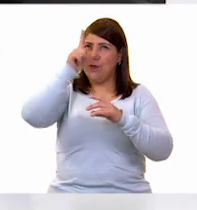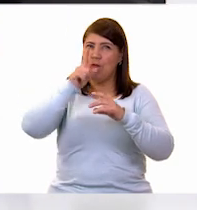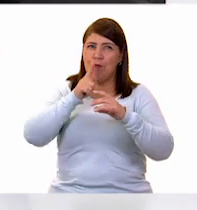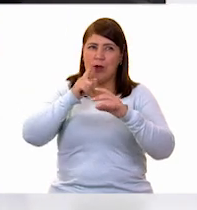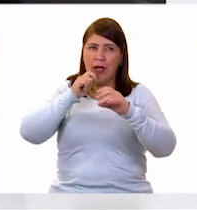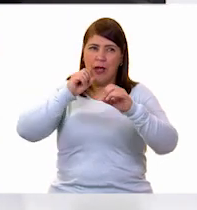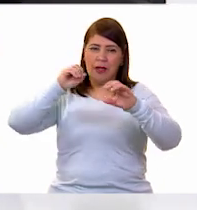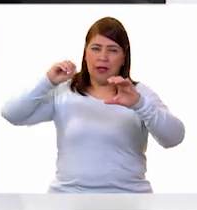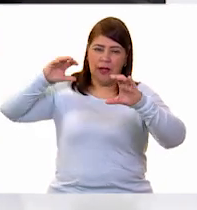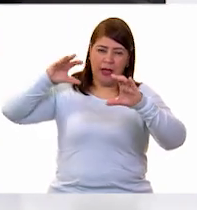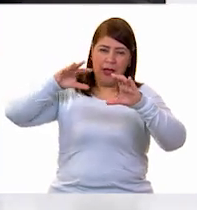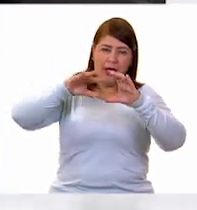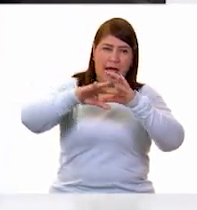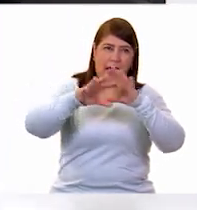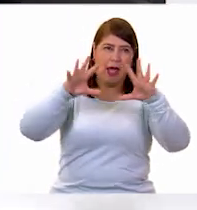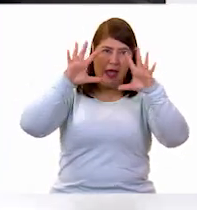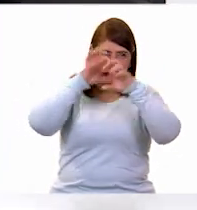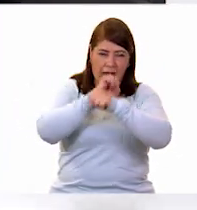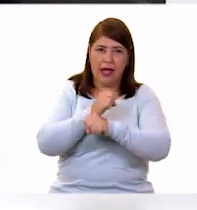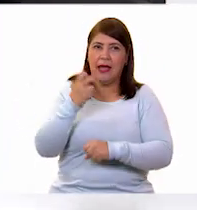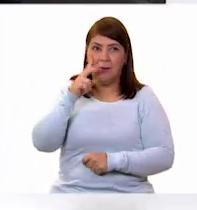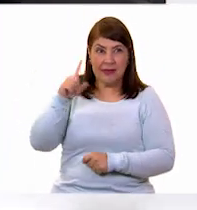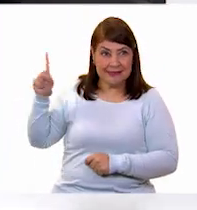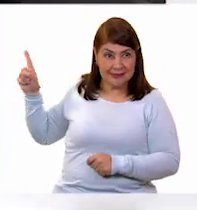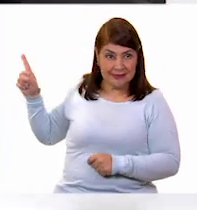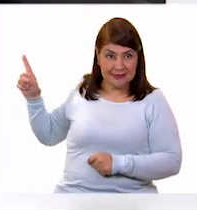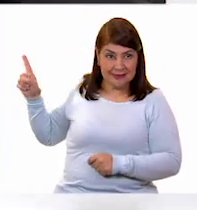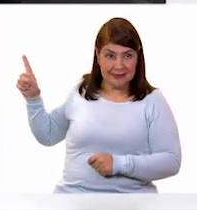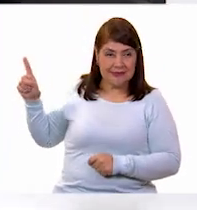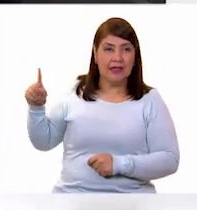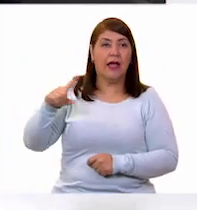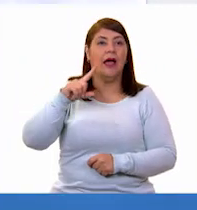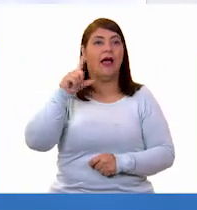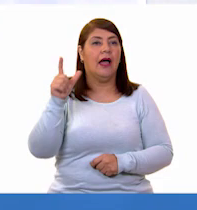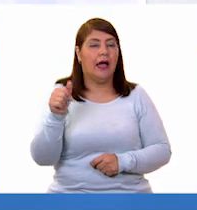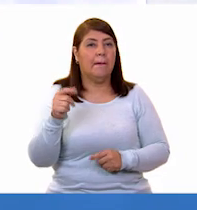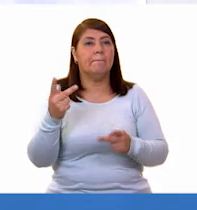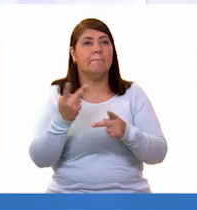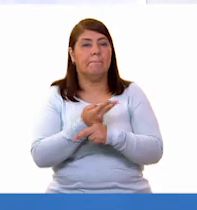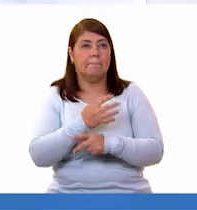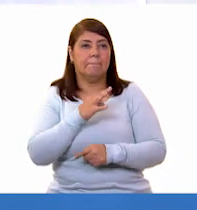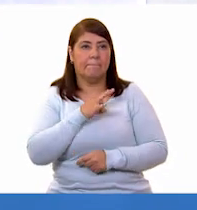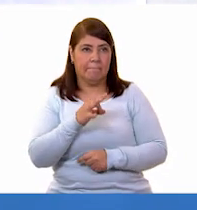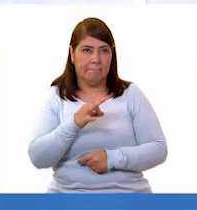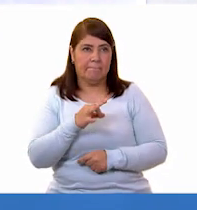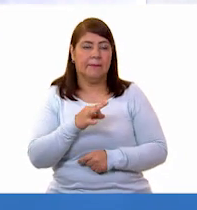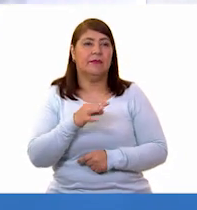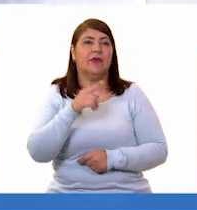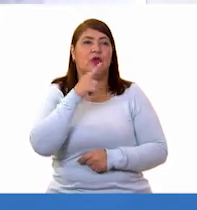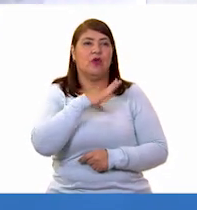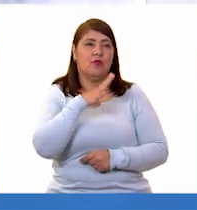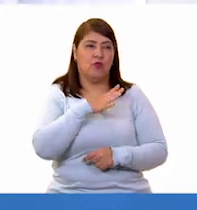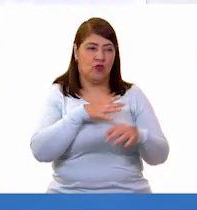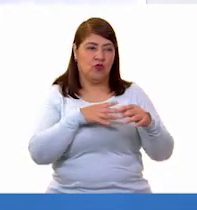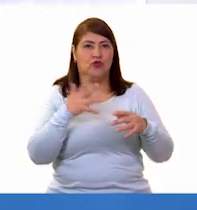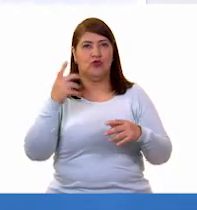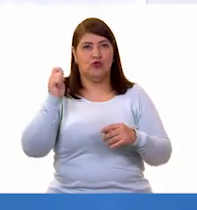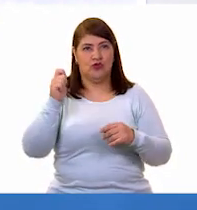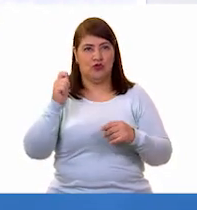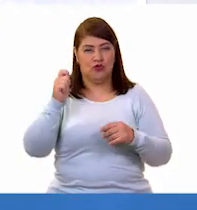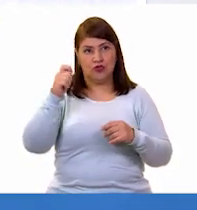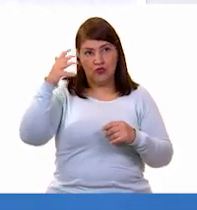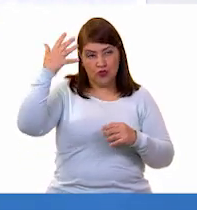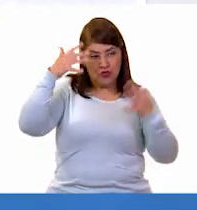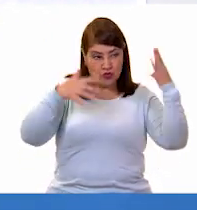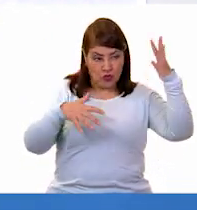Tierra. Muy bien, María. Ahí está. Excelente. Y ahora vamos a colocar la sombra que proyecta el Sol sobre la Luna.